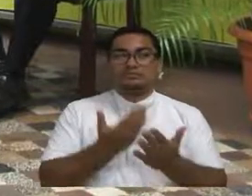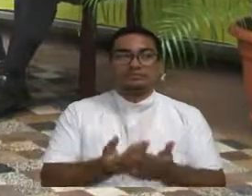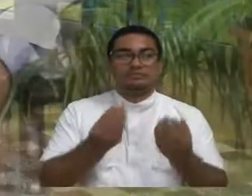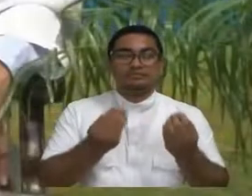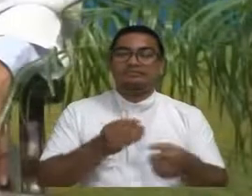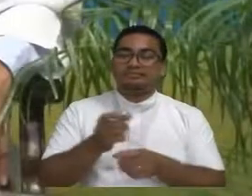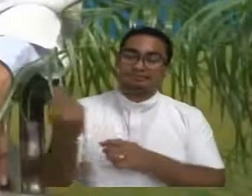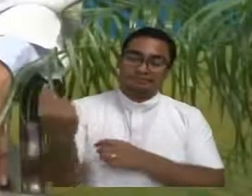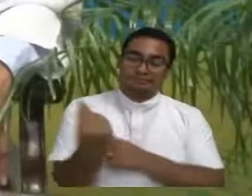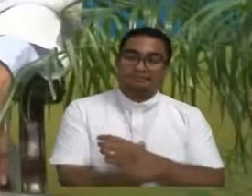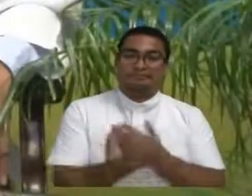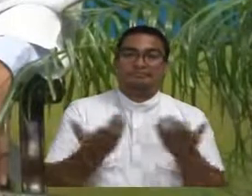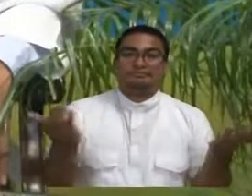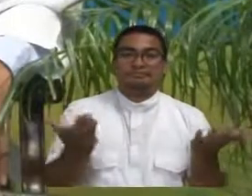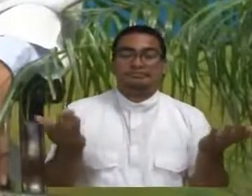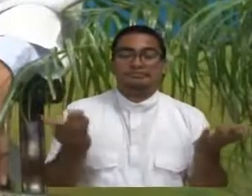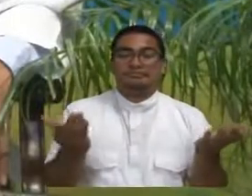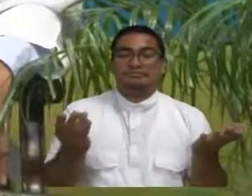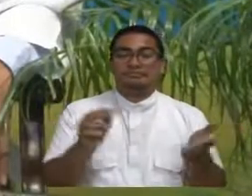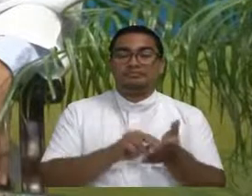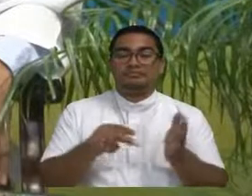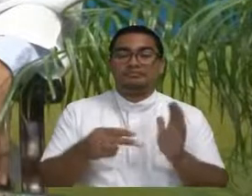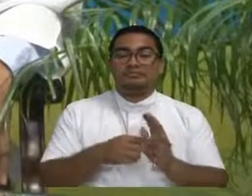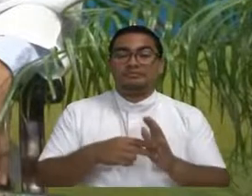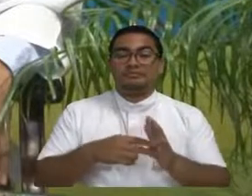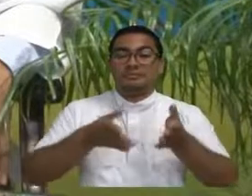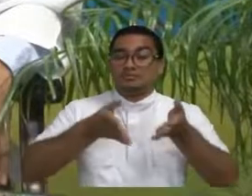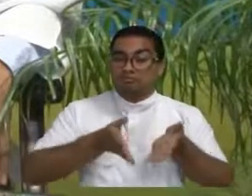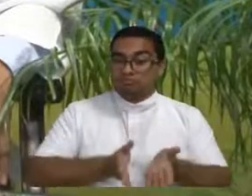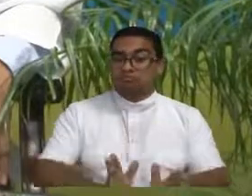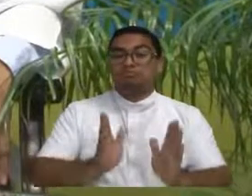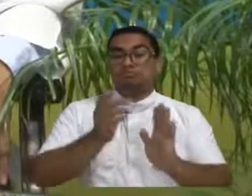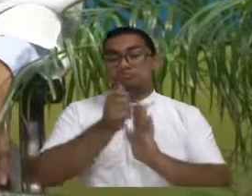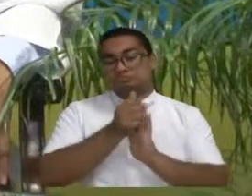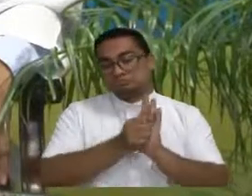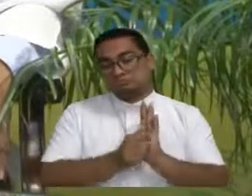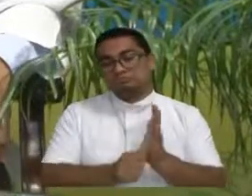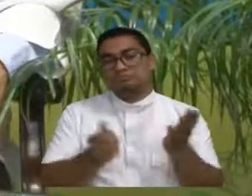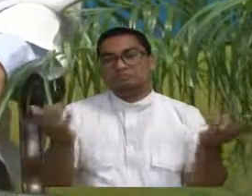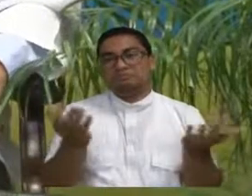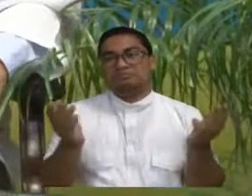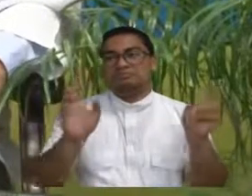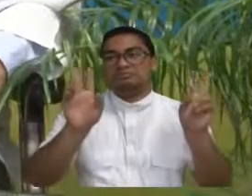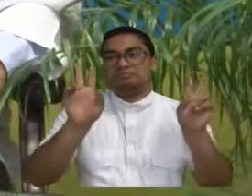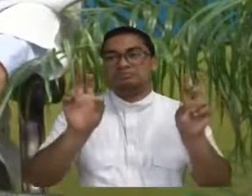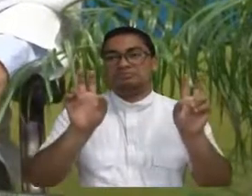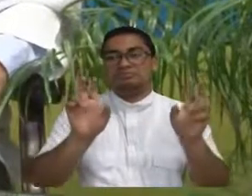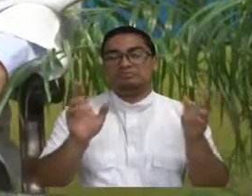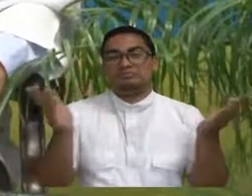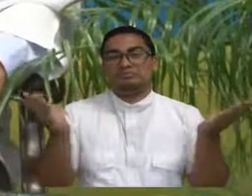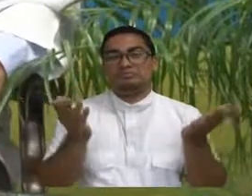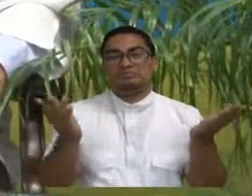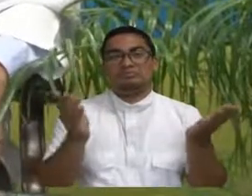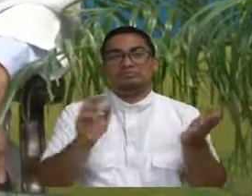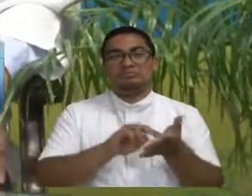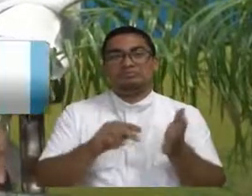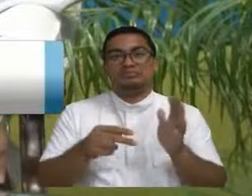nuevamente. La depresión posparto es un tema o una enfermedad